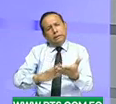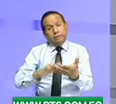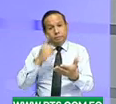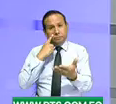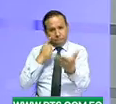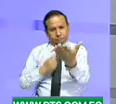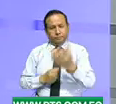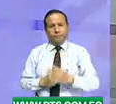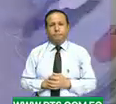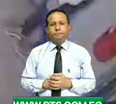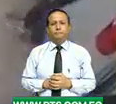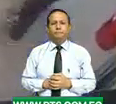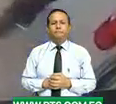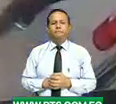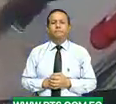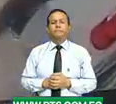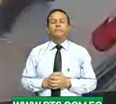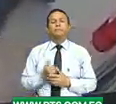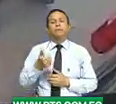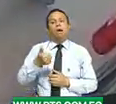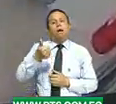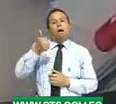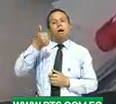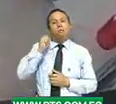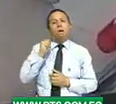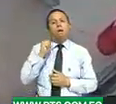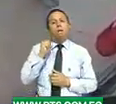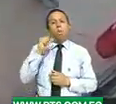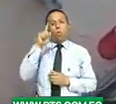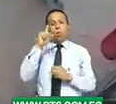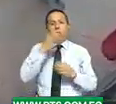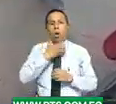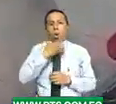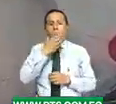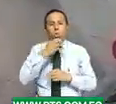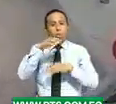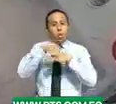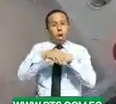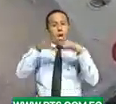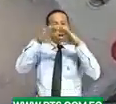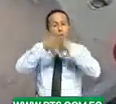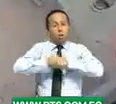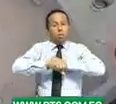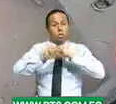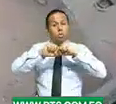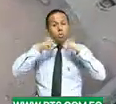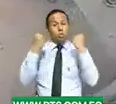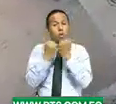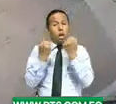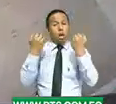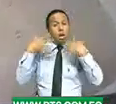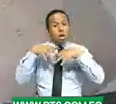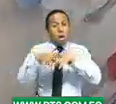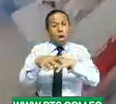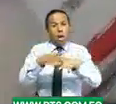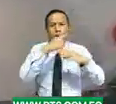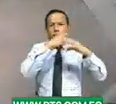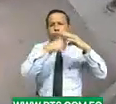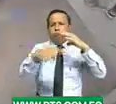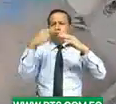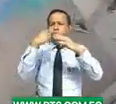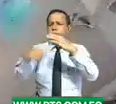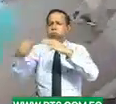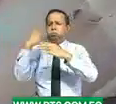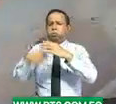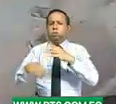Revisemos. La tarde y noche del 1 de agosto se viralizó un video en redes sociales donde se observa al concejal del